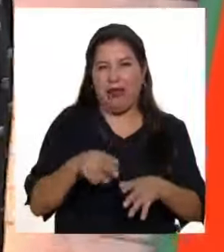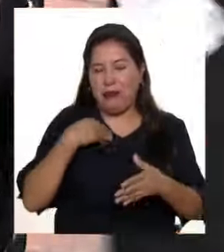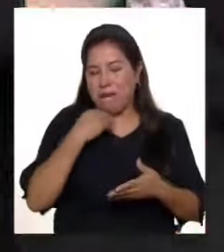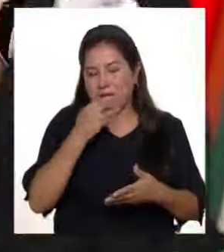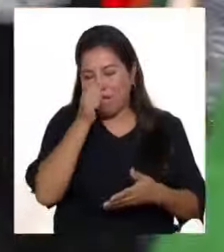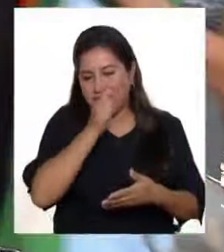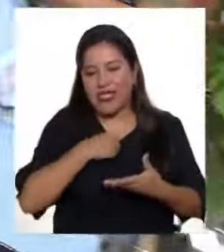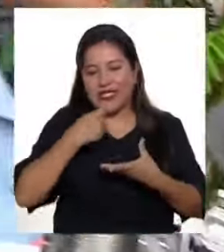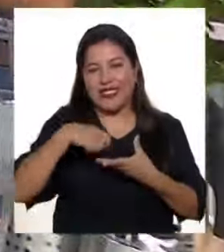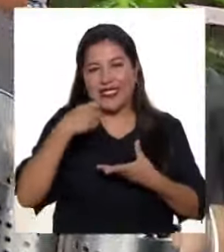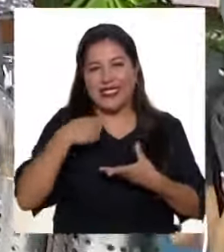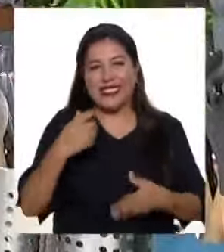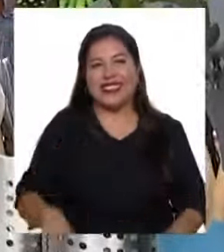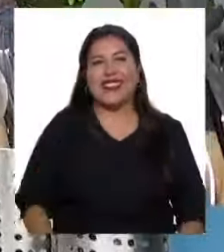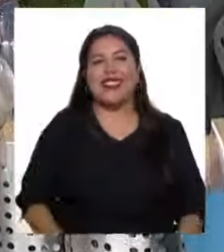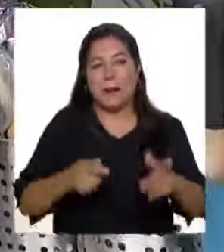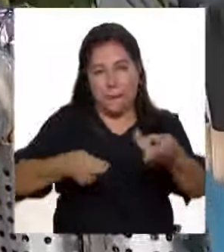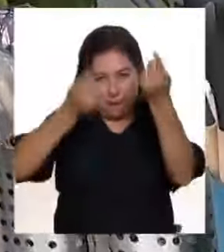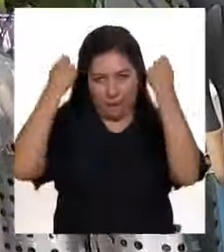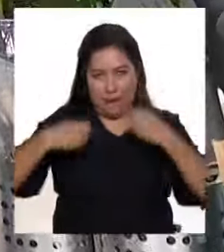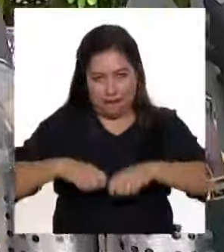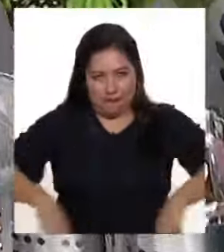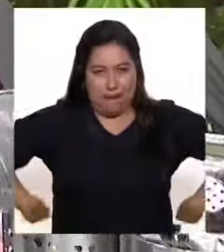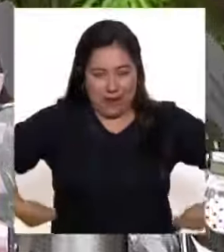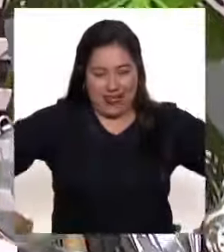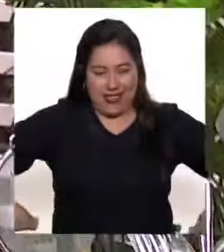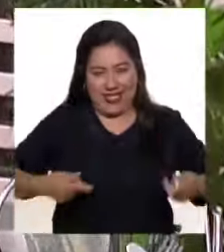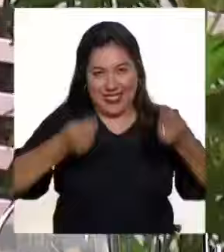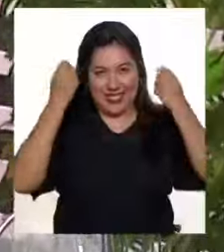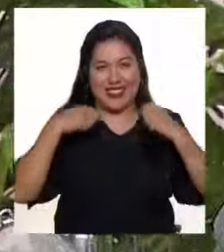El mantel para sí, que el mantel, ay,